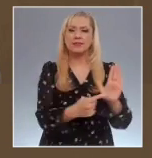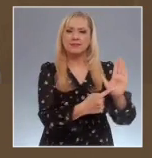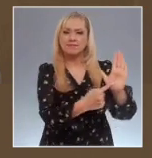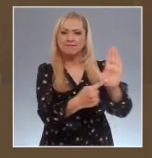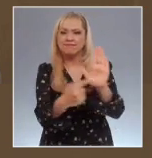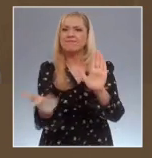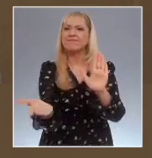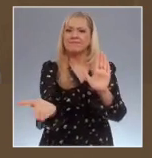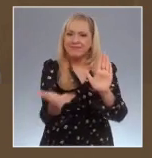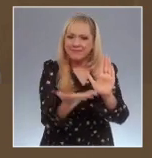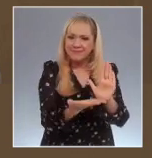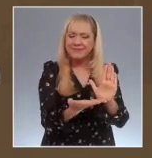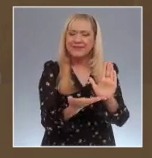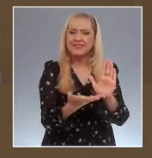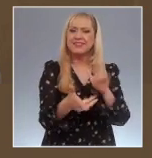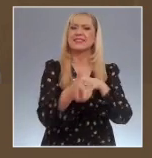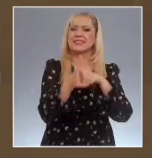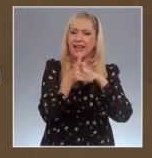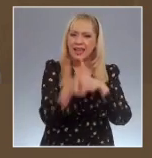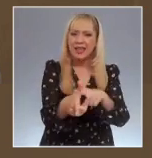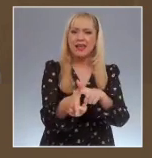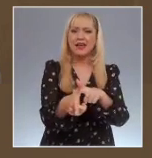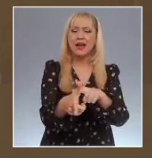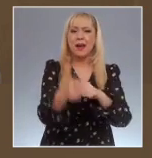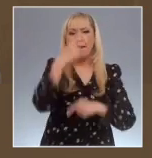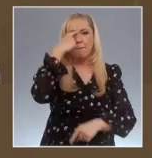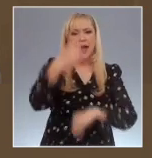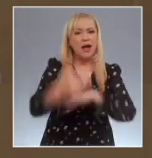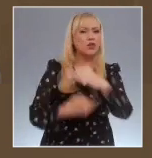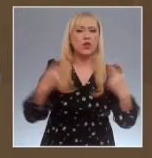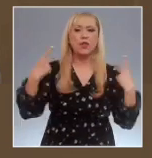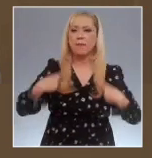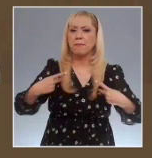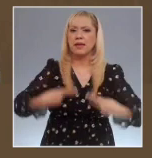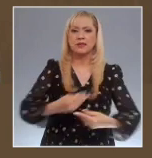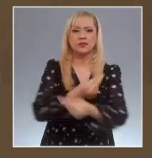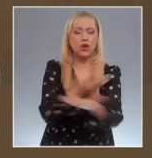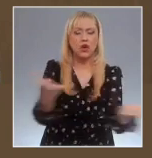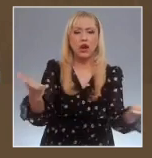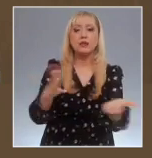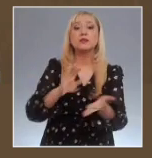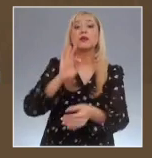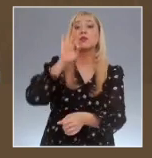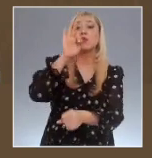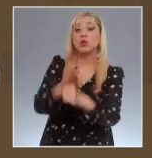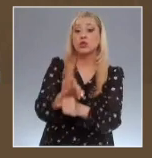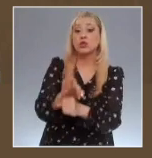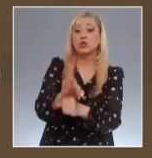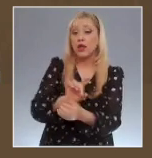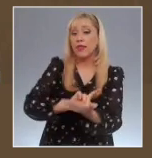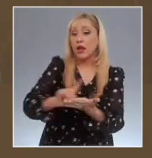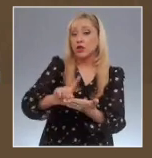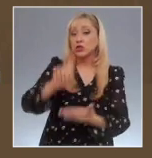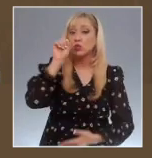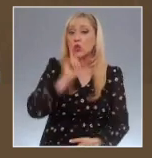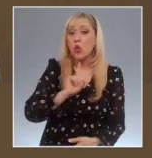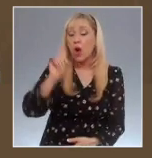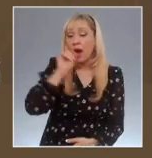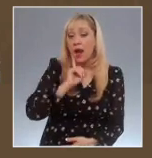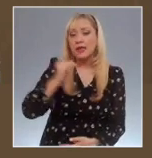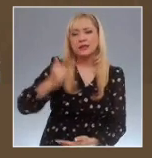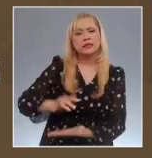tendencia universal para la protección de los derechos de las mujeres, sobre todo ante el